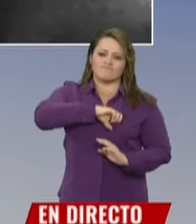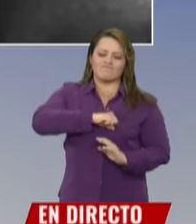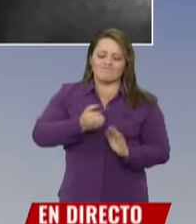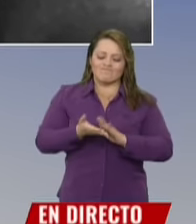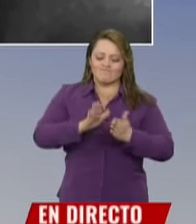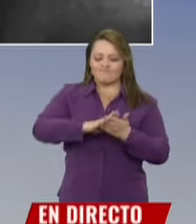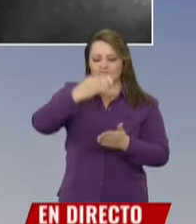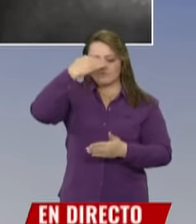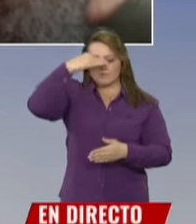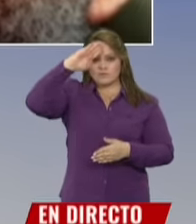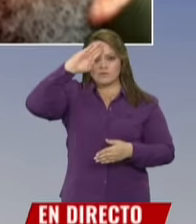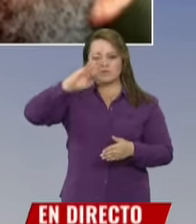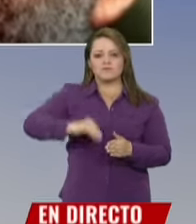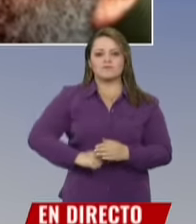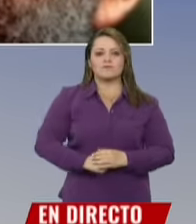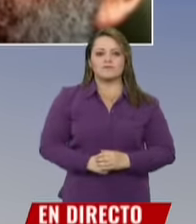cubano.